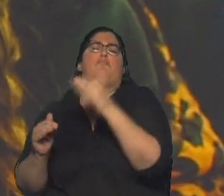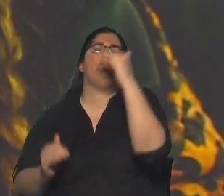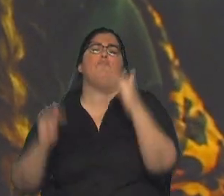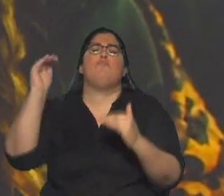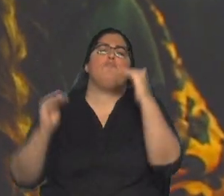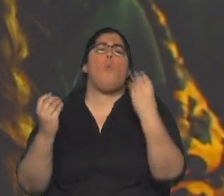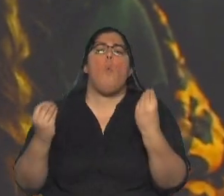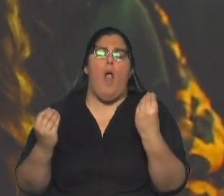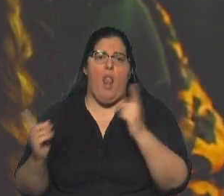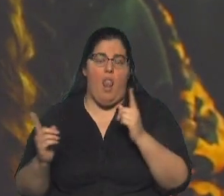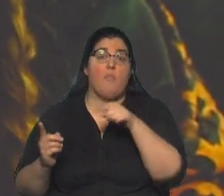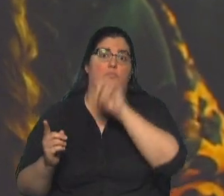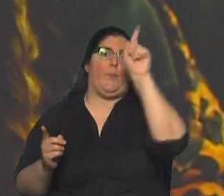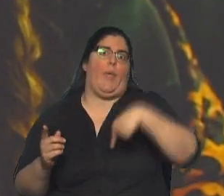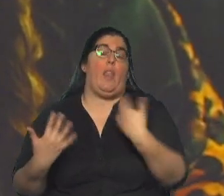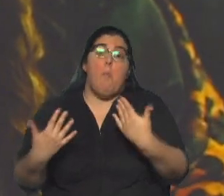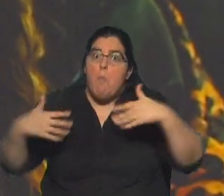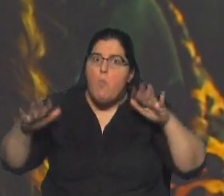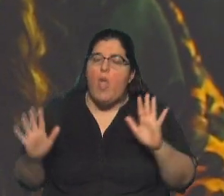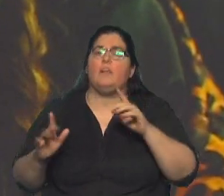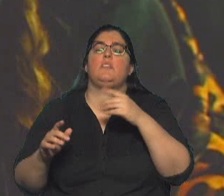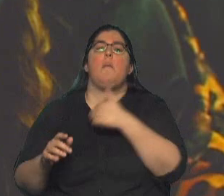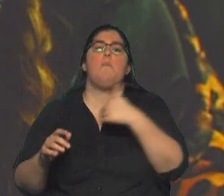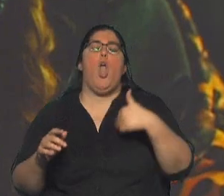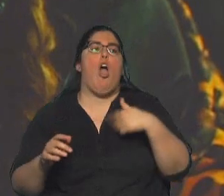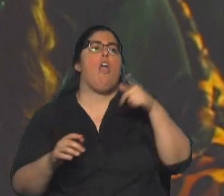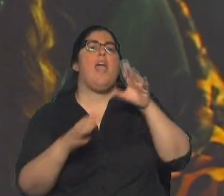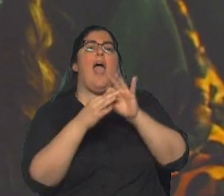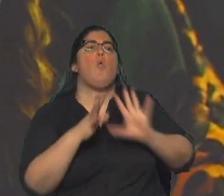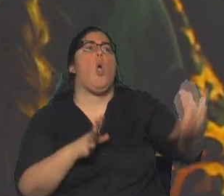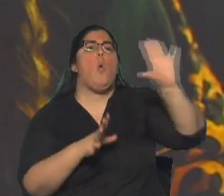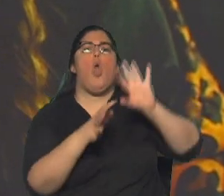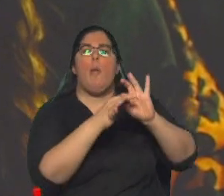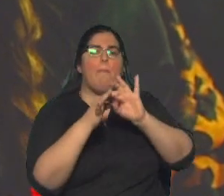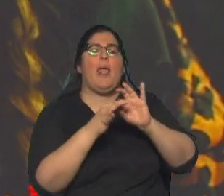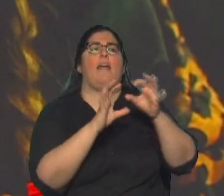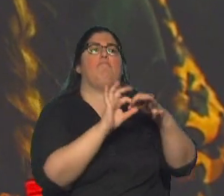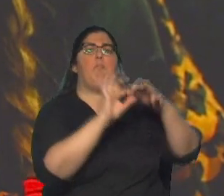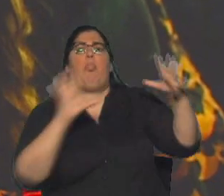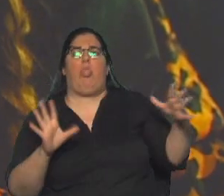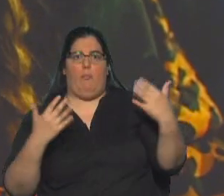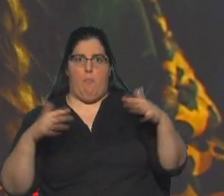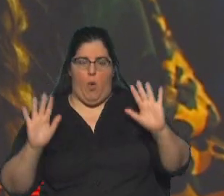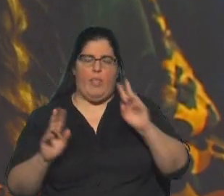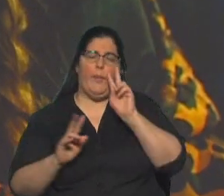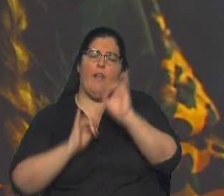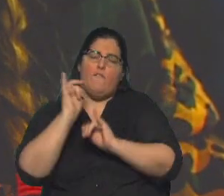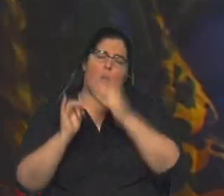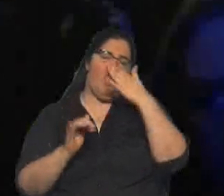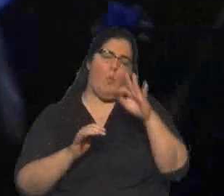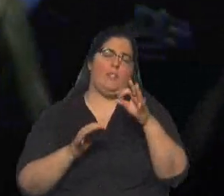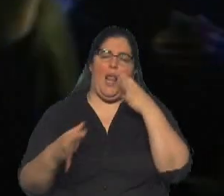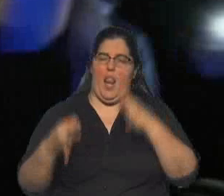podría llegar a provocar la ruptura de Polonia con la Unión Europea? Lo vemos en un informe y después lo